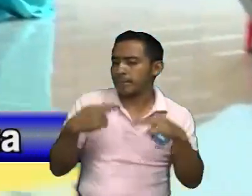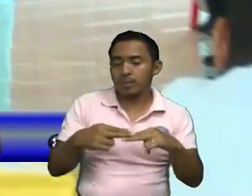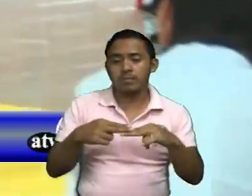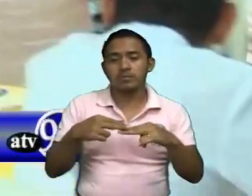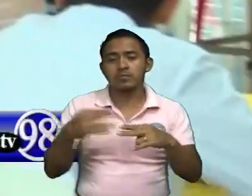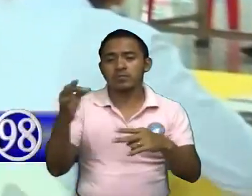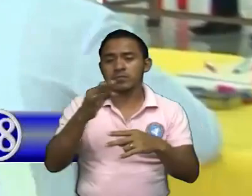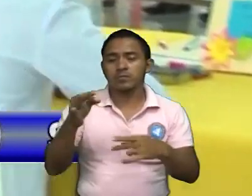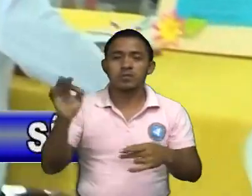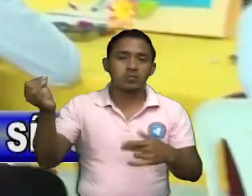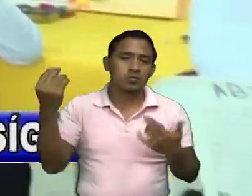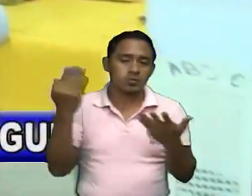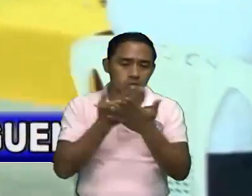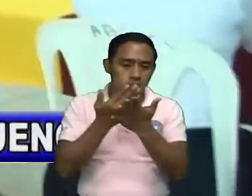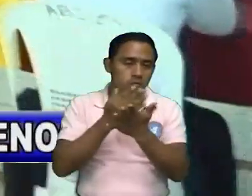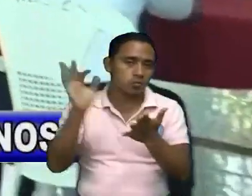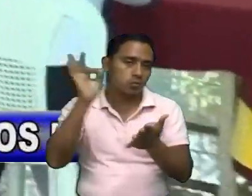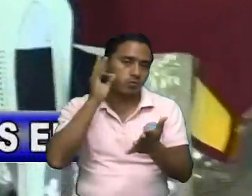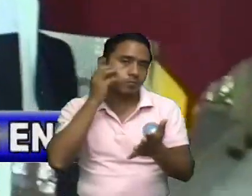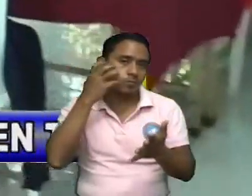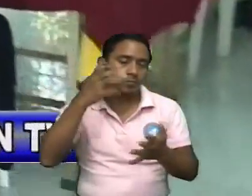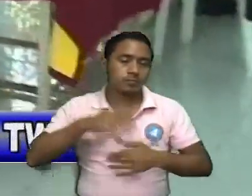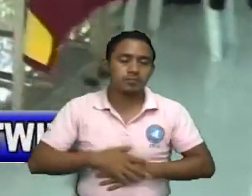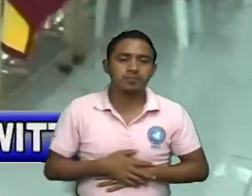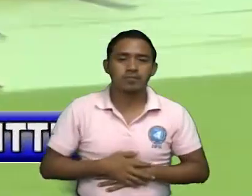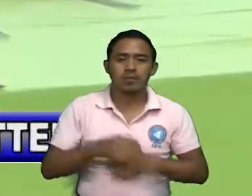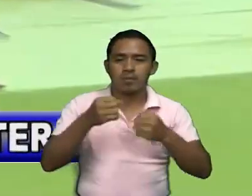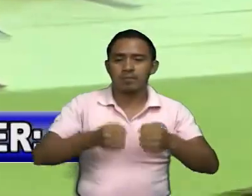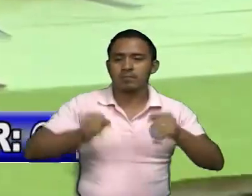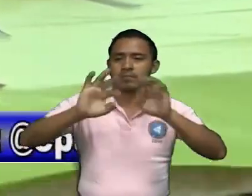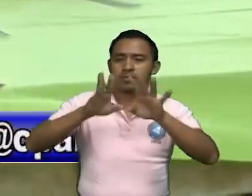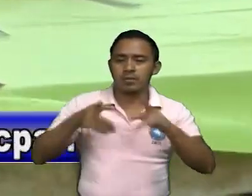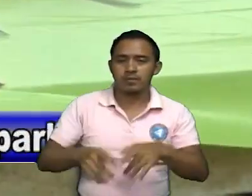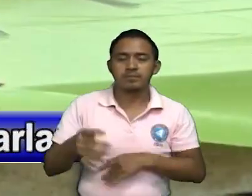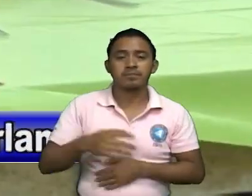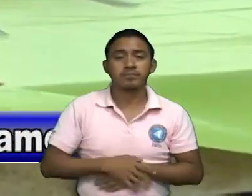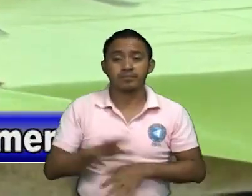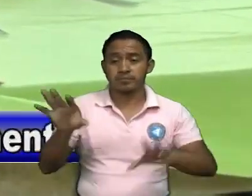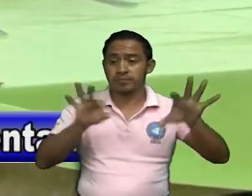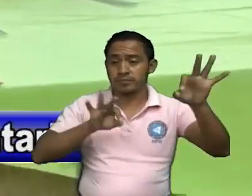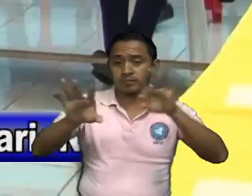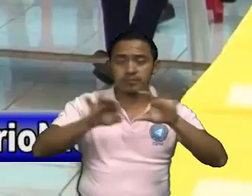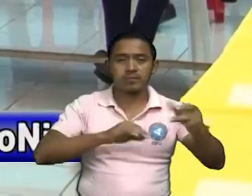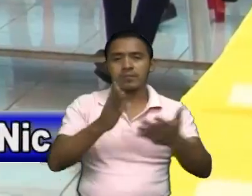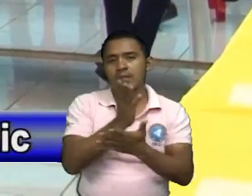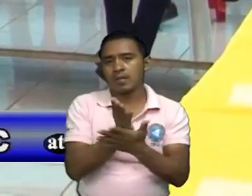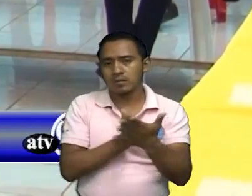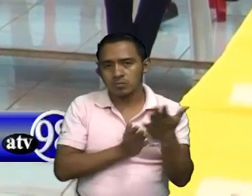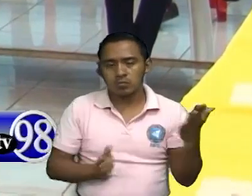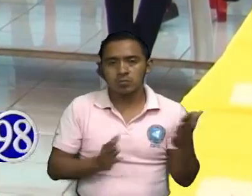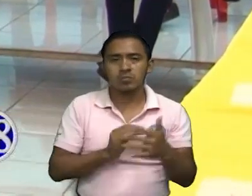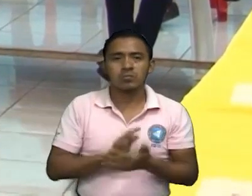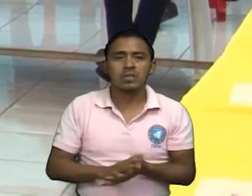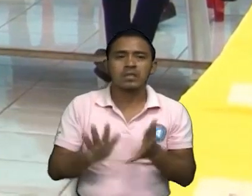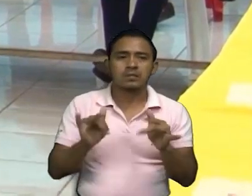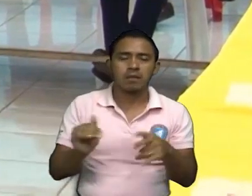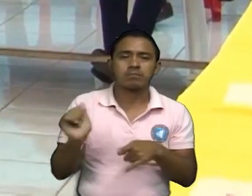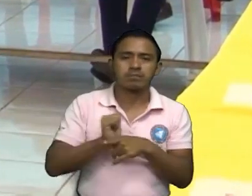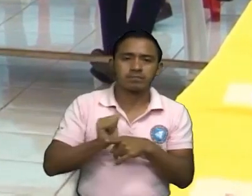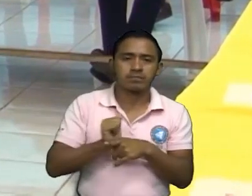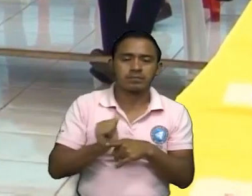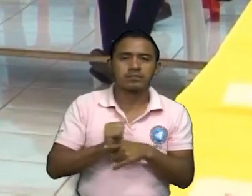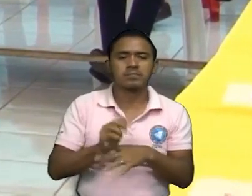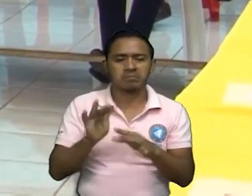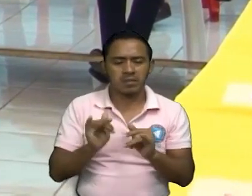en la formación docente. Los muchachos y muchachas seleccionadas, algunos de ellos han dado su práctica en el